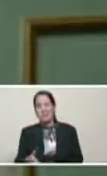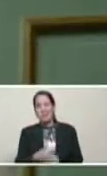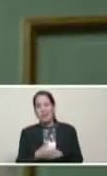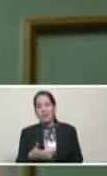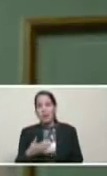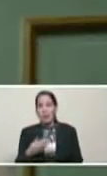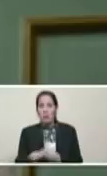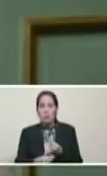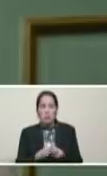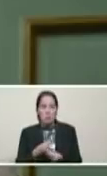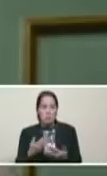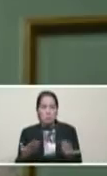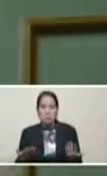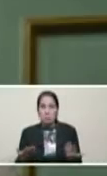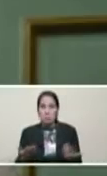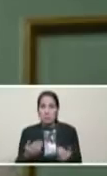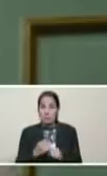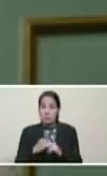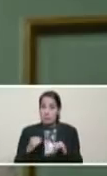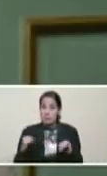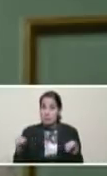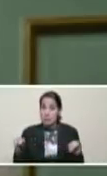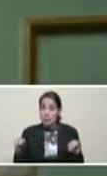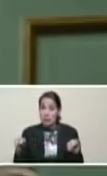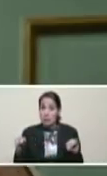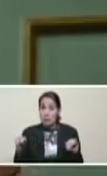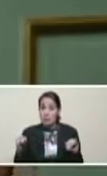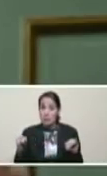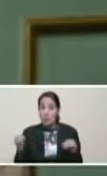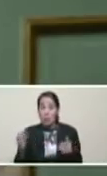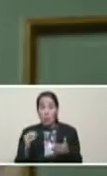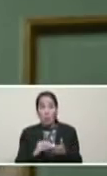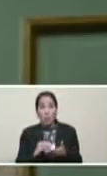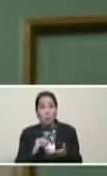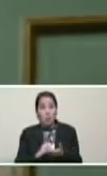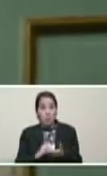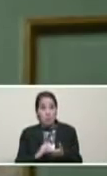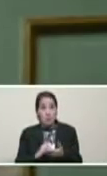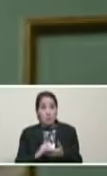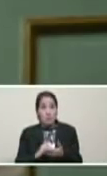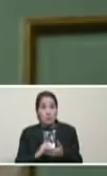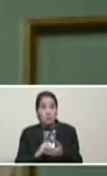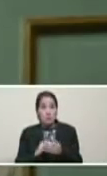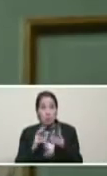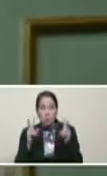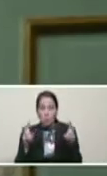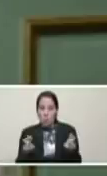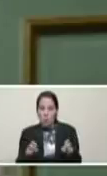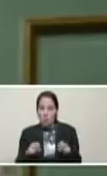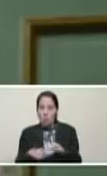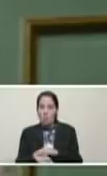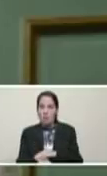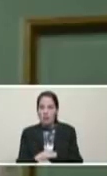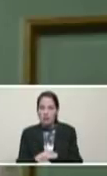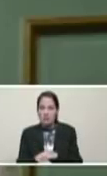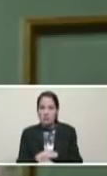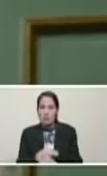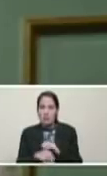una nueva situación para que volvamos a nuestras raíces retomar el curso productivo